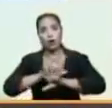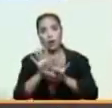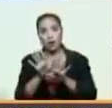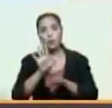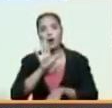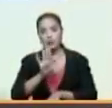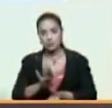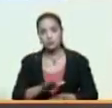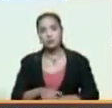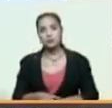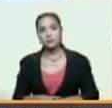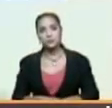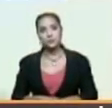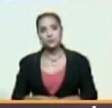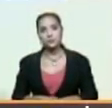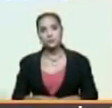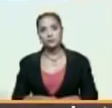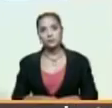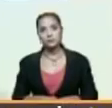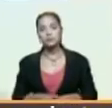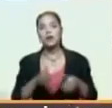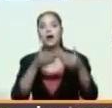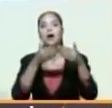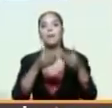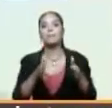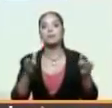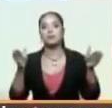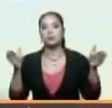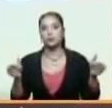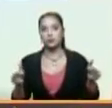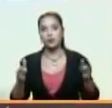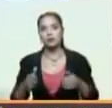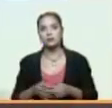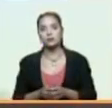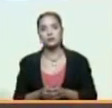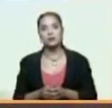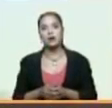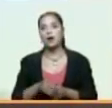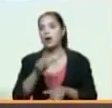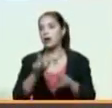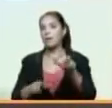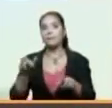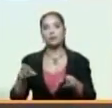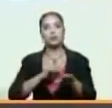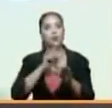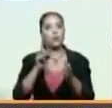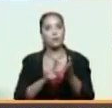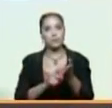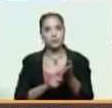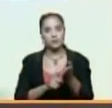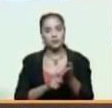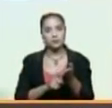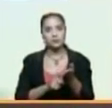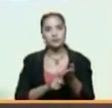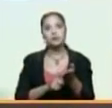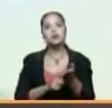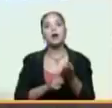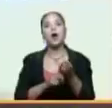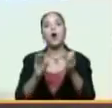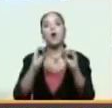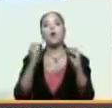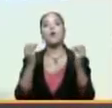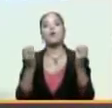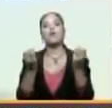va a ocurrir, la apertura a todo el público de una